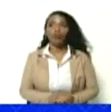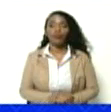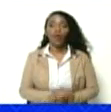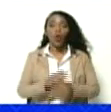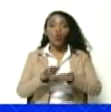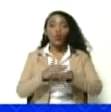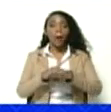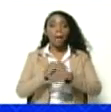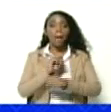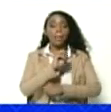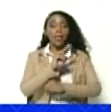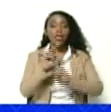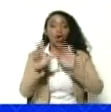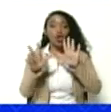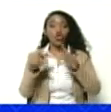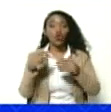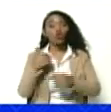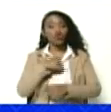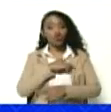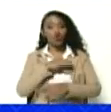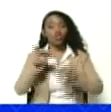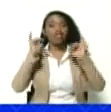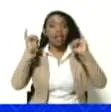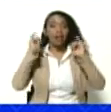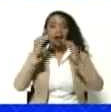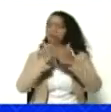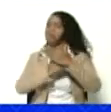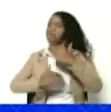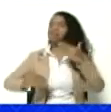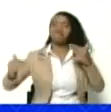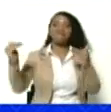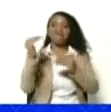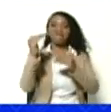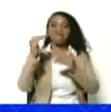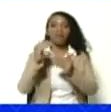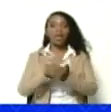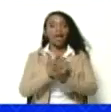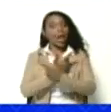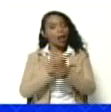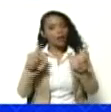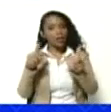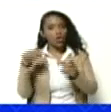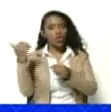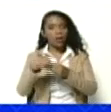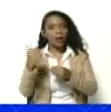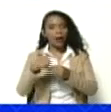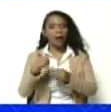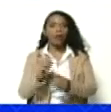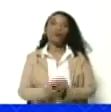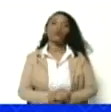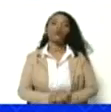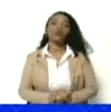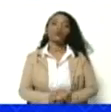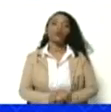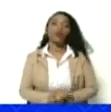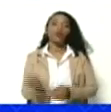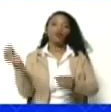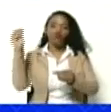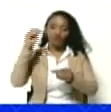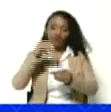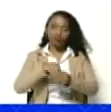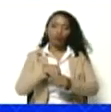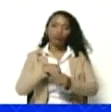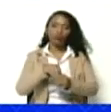Jueves 28, tenemos que celebrar por todo lo alto la liberación de Maracaibo, la